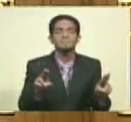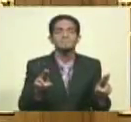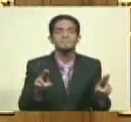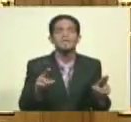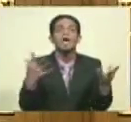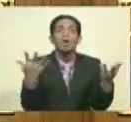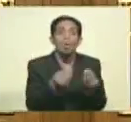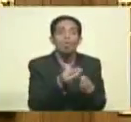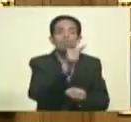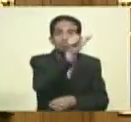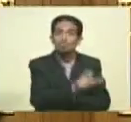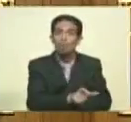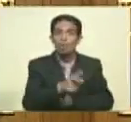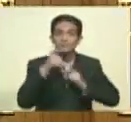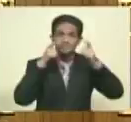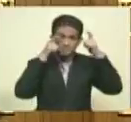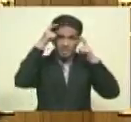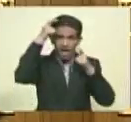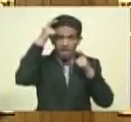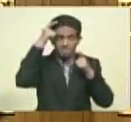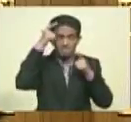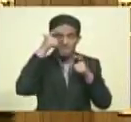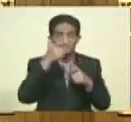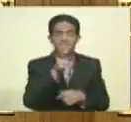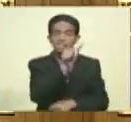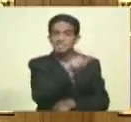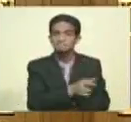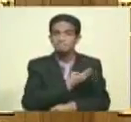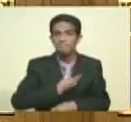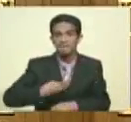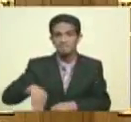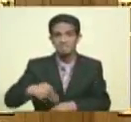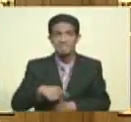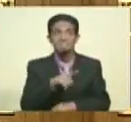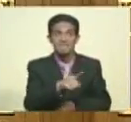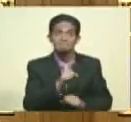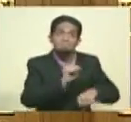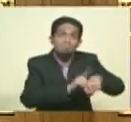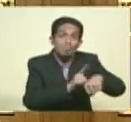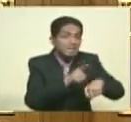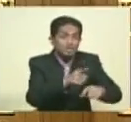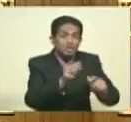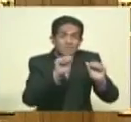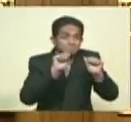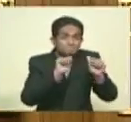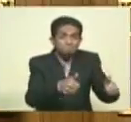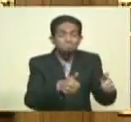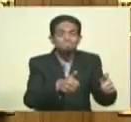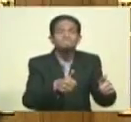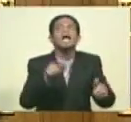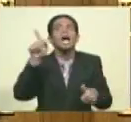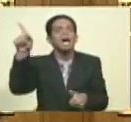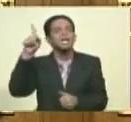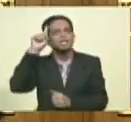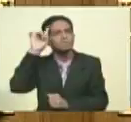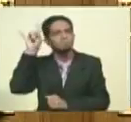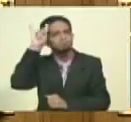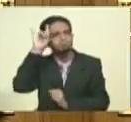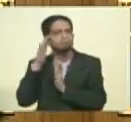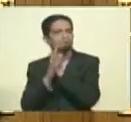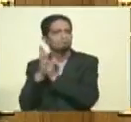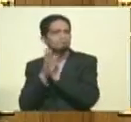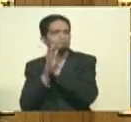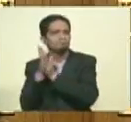Chávez Frías como candidato a la presidencia de la República. Desde ese momento comenzó a implementarse el